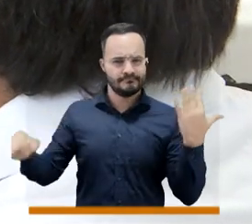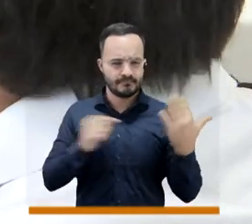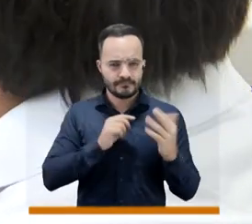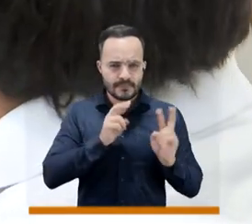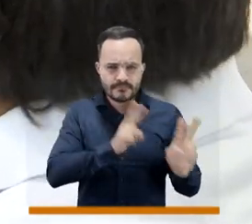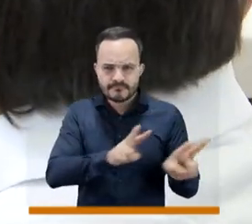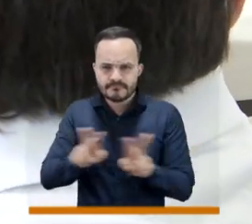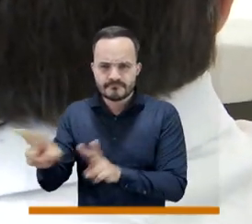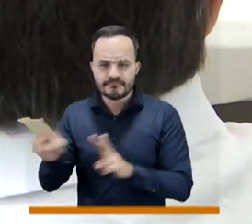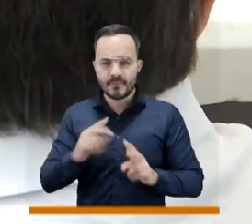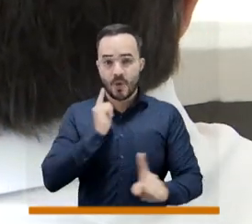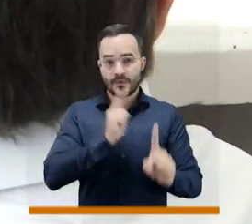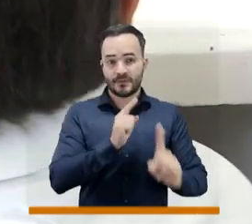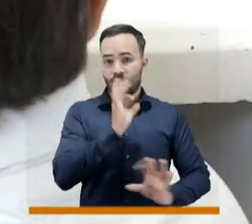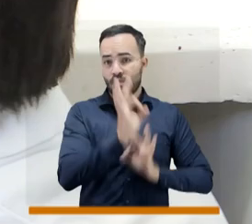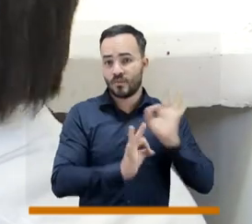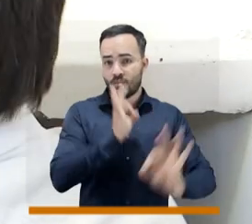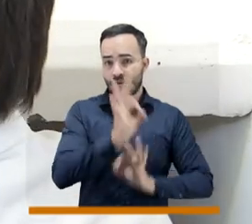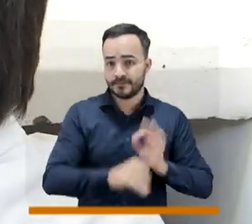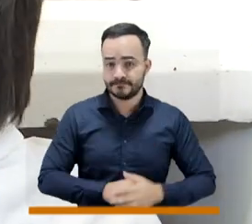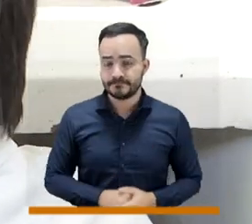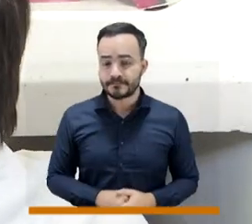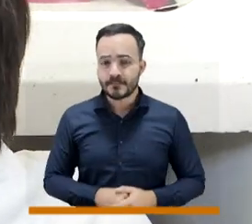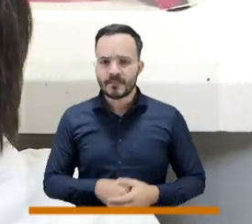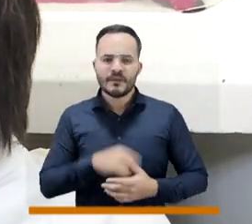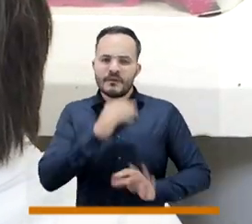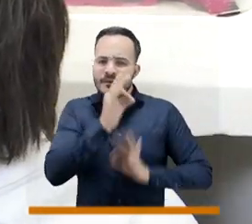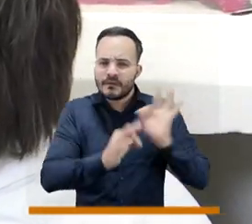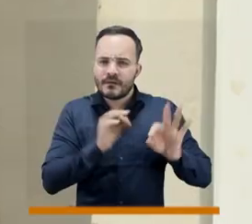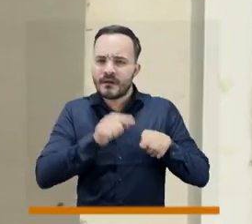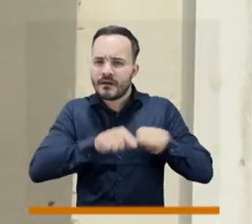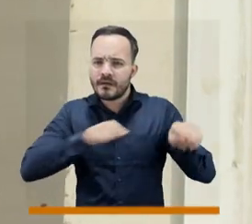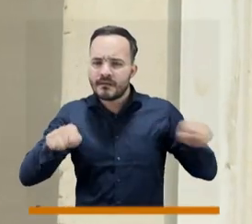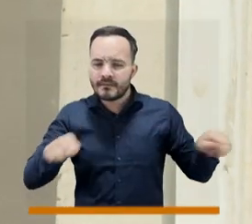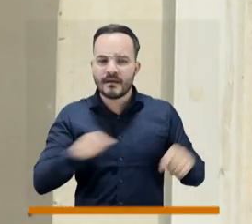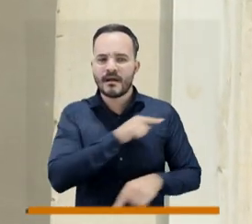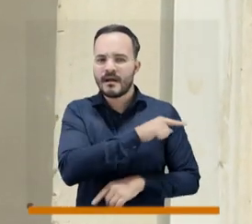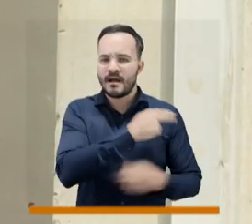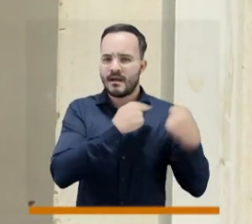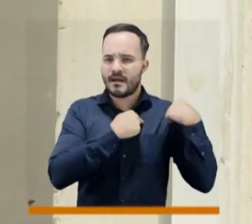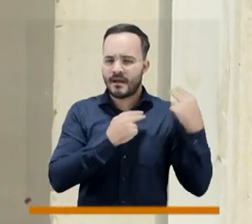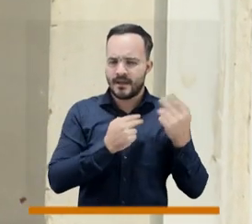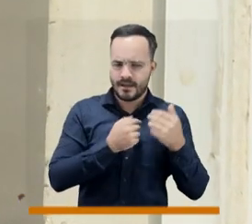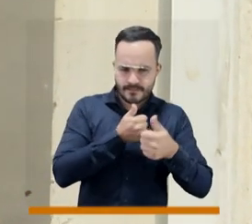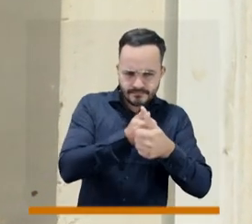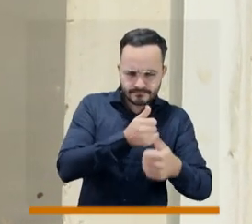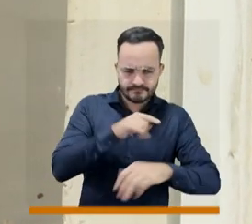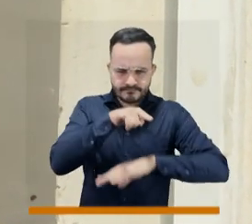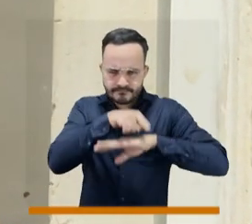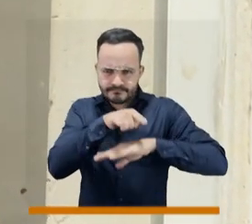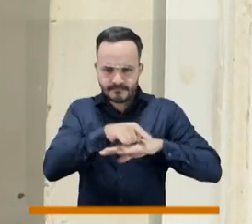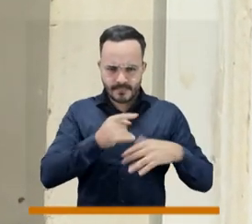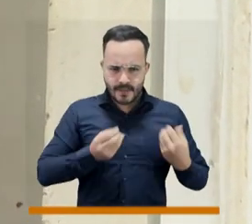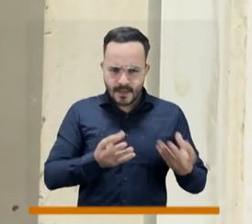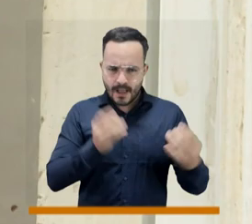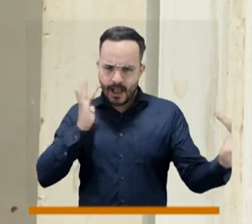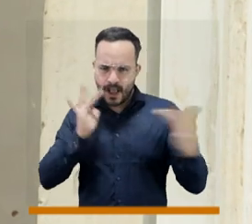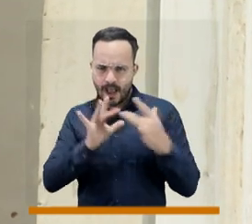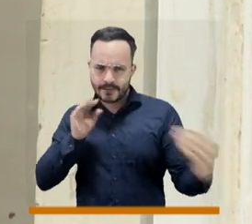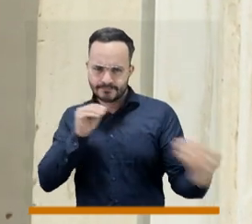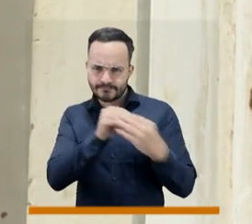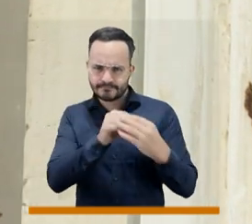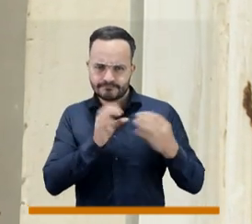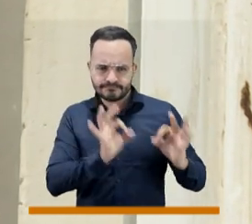bacteriólogos y personal idóneo para su manipulación, en donde se evalúan las condiciones físicas y el comportamiento, brindando el